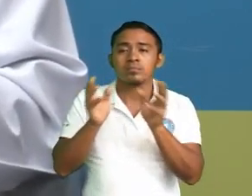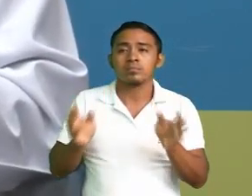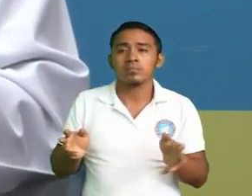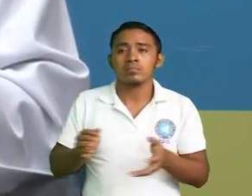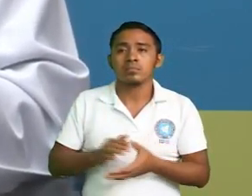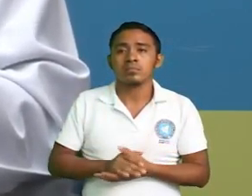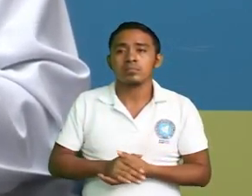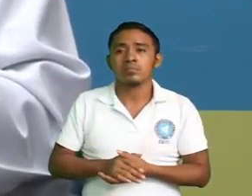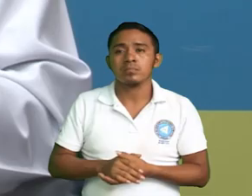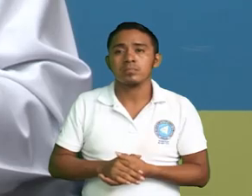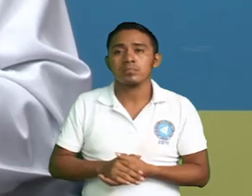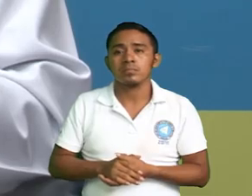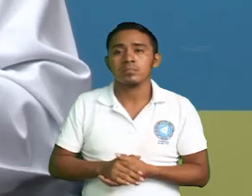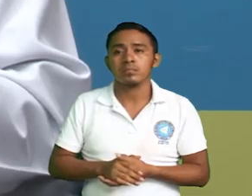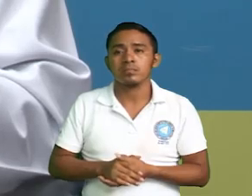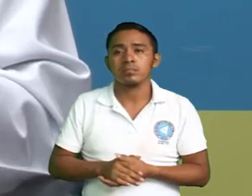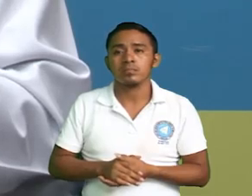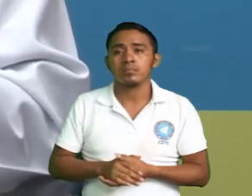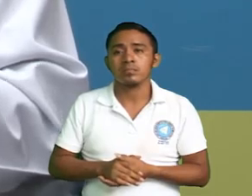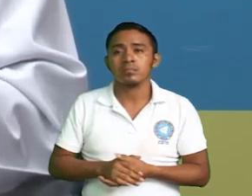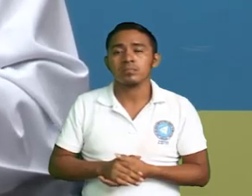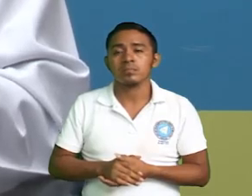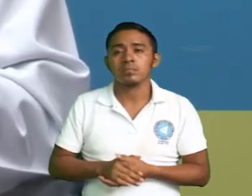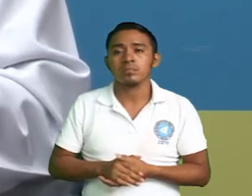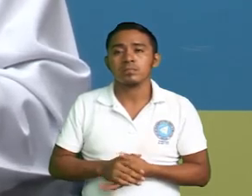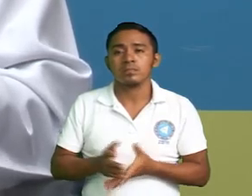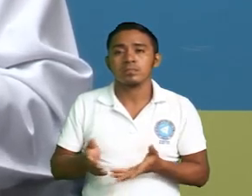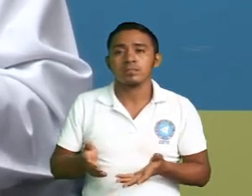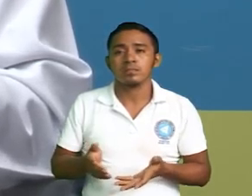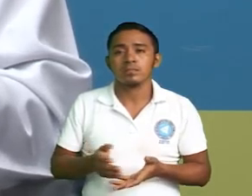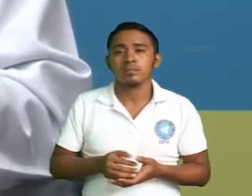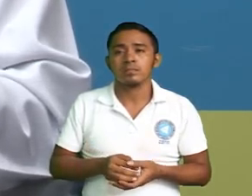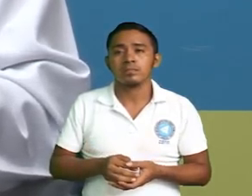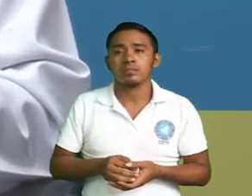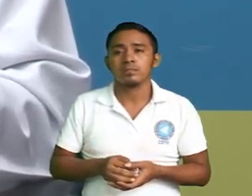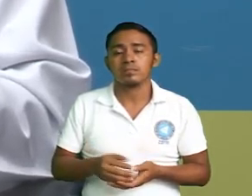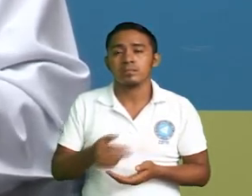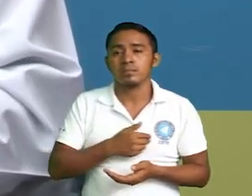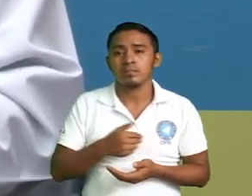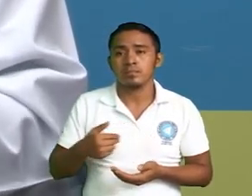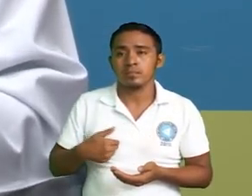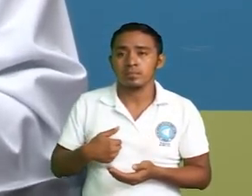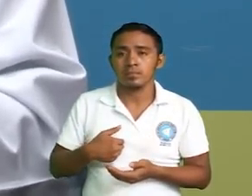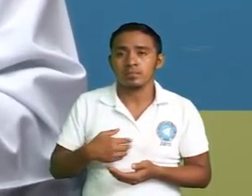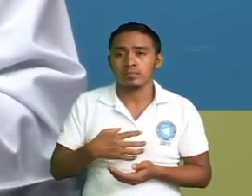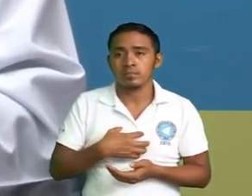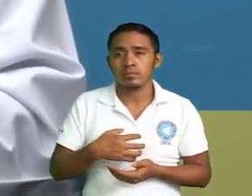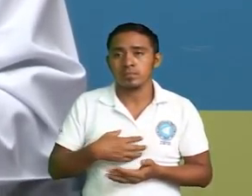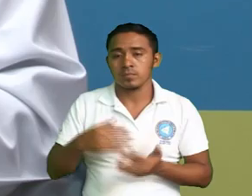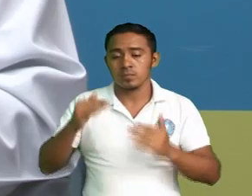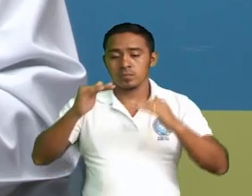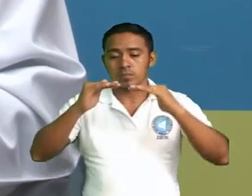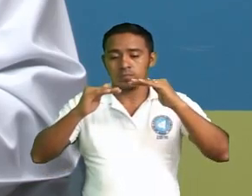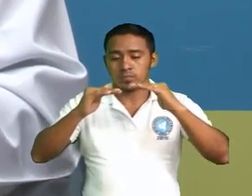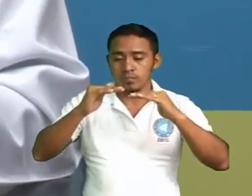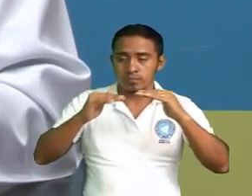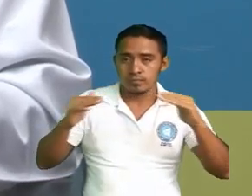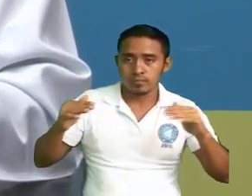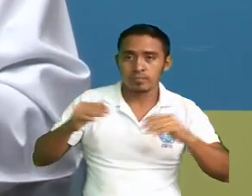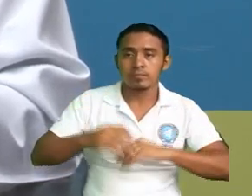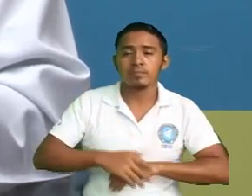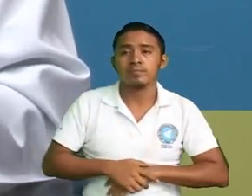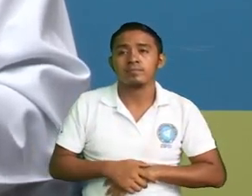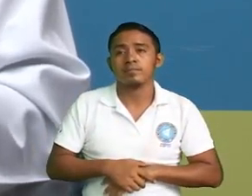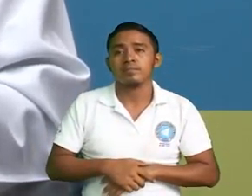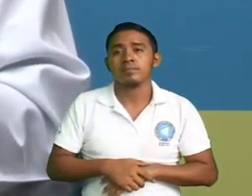un sistema que que va a producir el equilibrio nuestro, ¿ves? Es